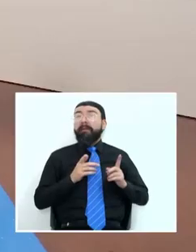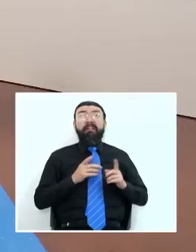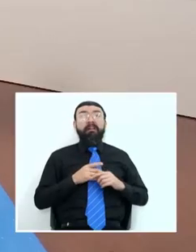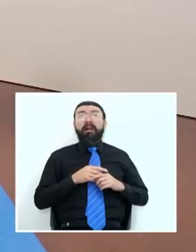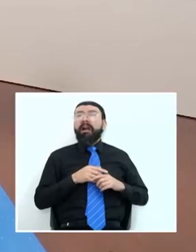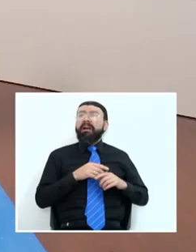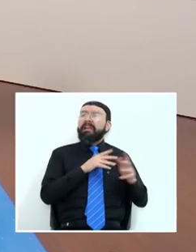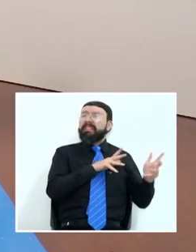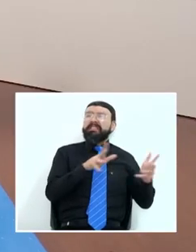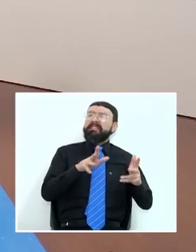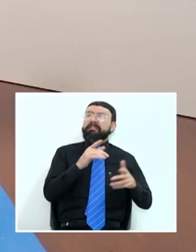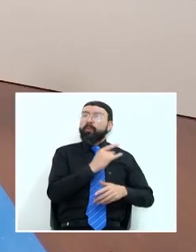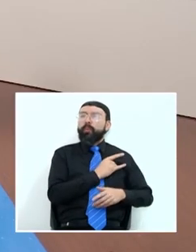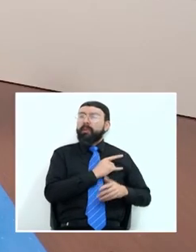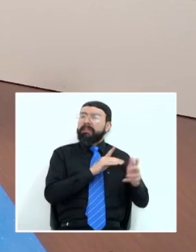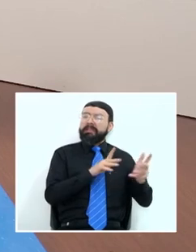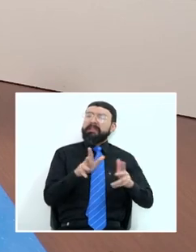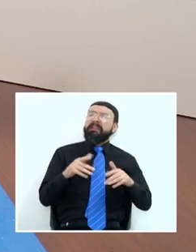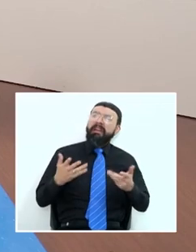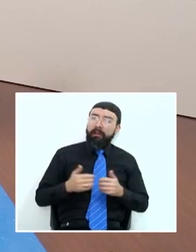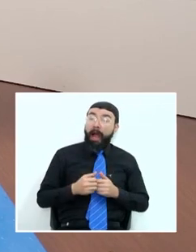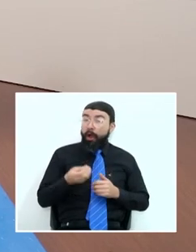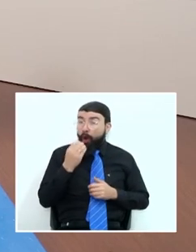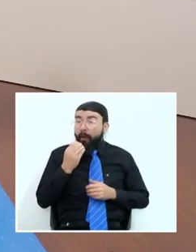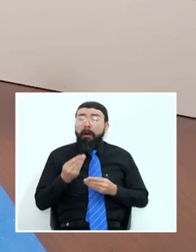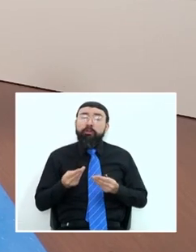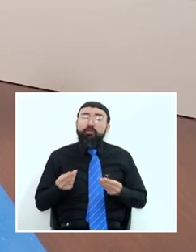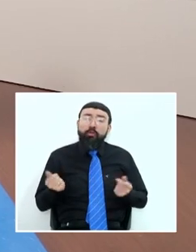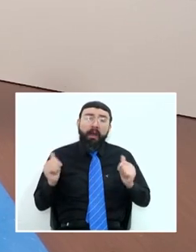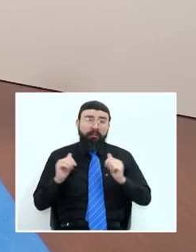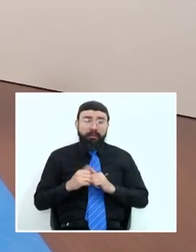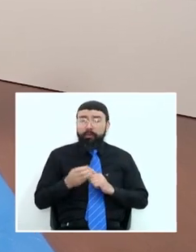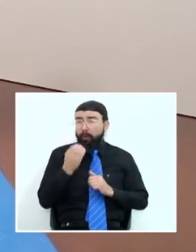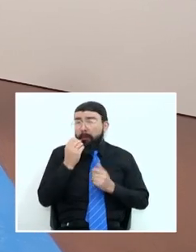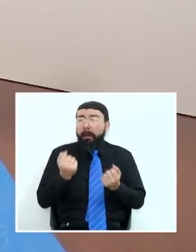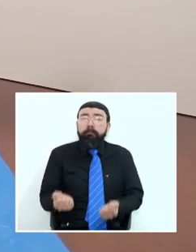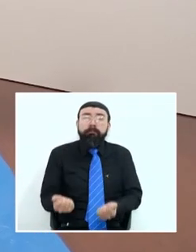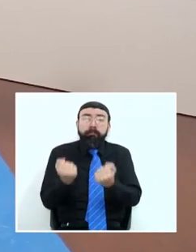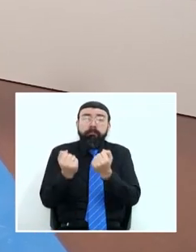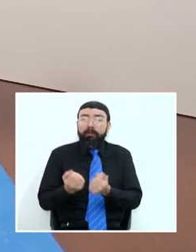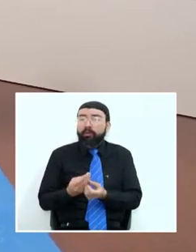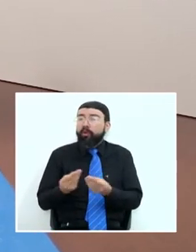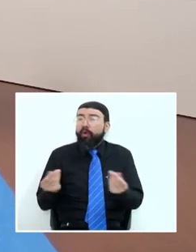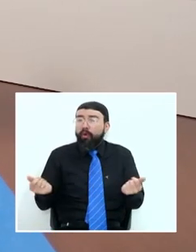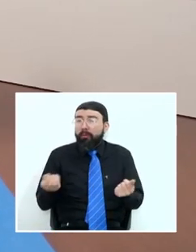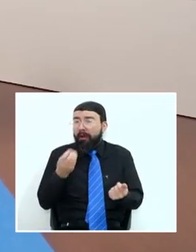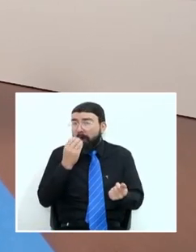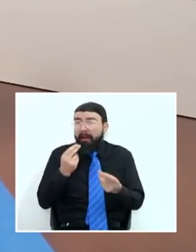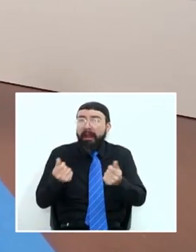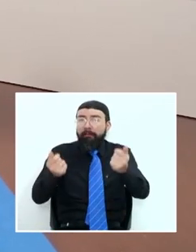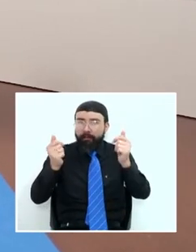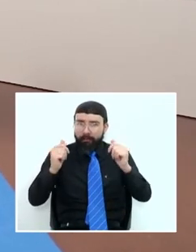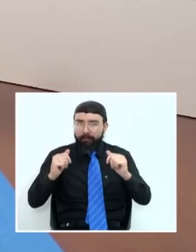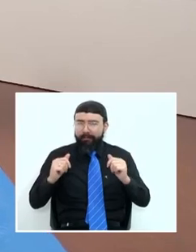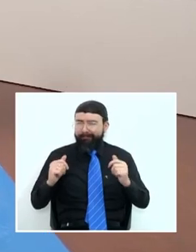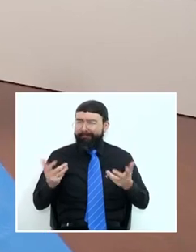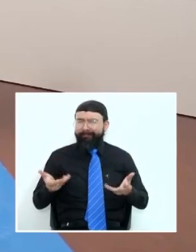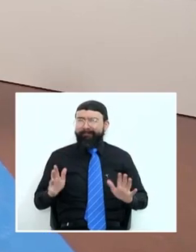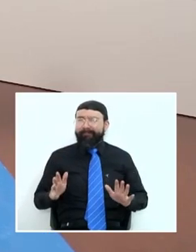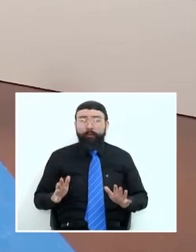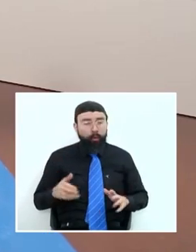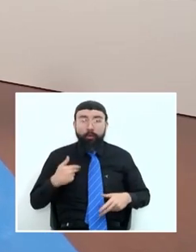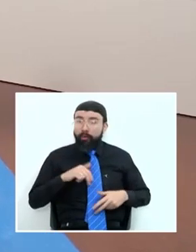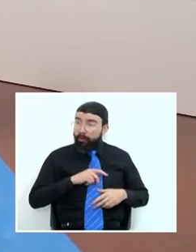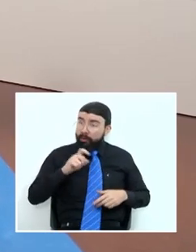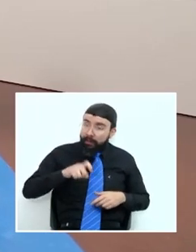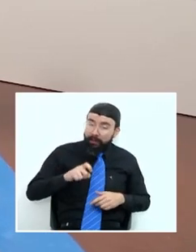pero nos están enseñando en la universidad coma liviano, coma suave, coma balanceado, coma ligero. No, No, tenemos que ir a eso,